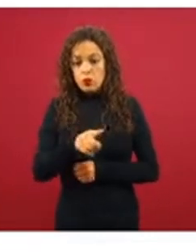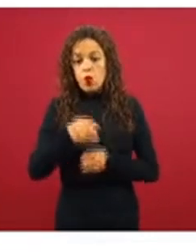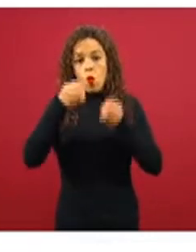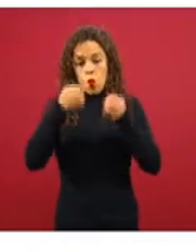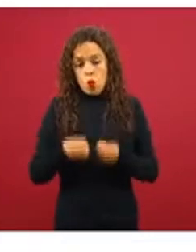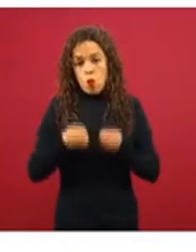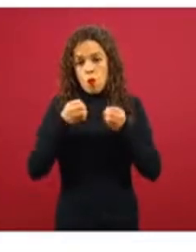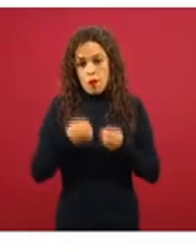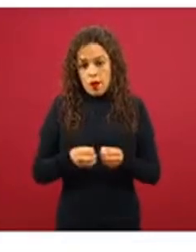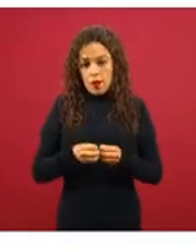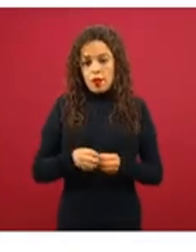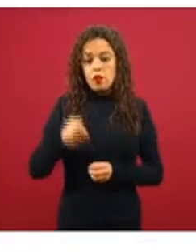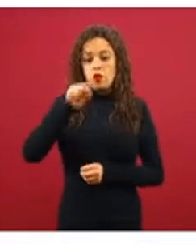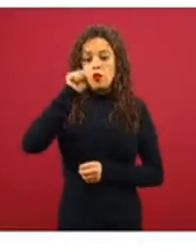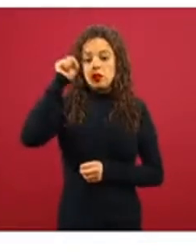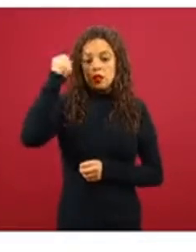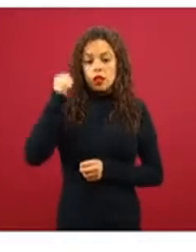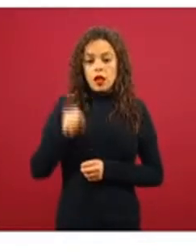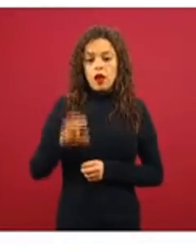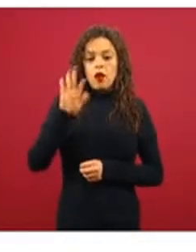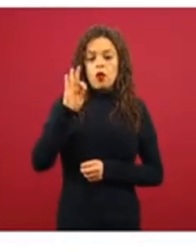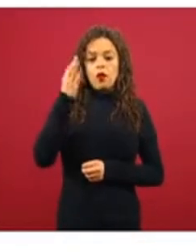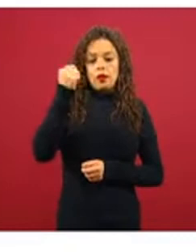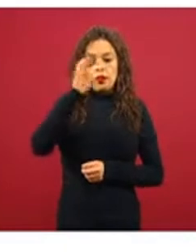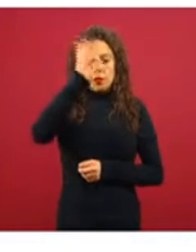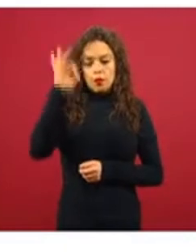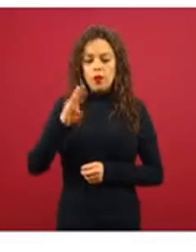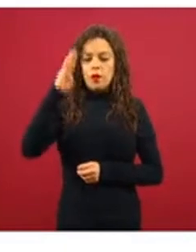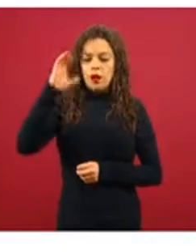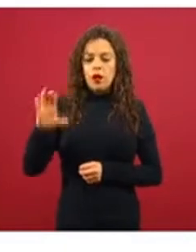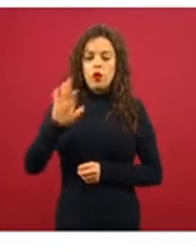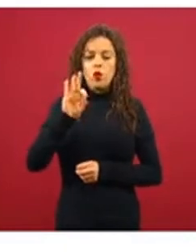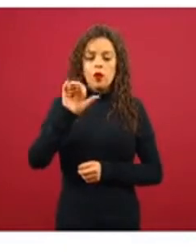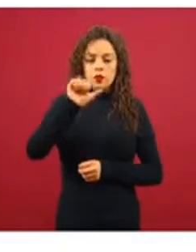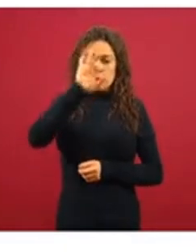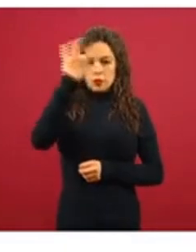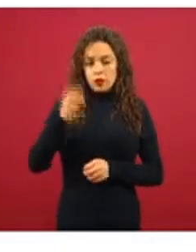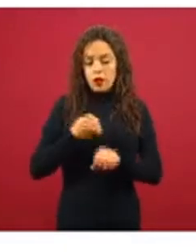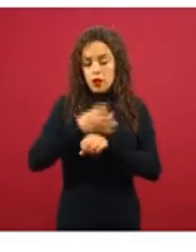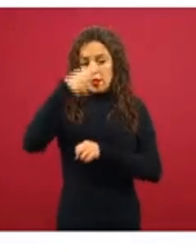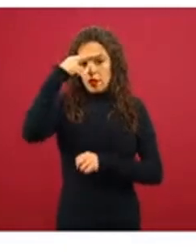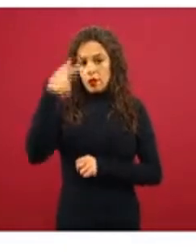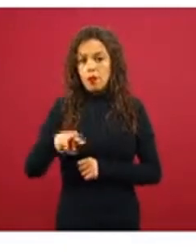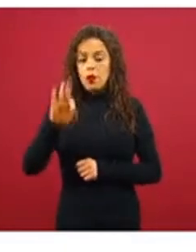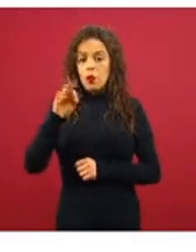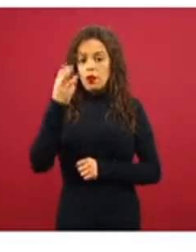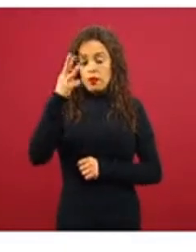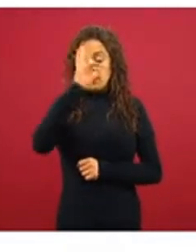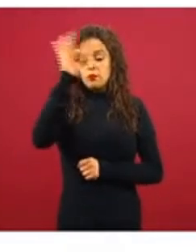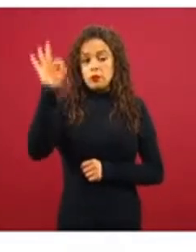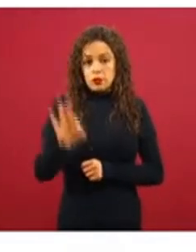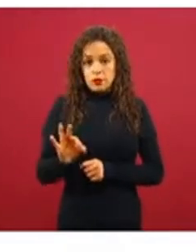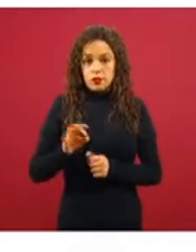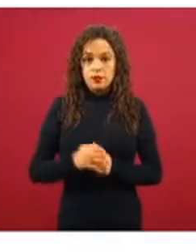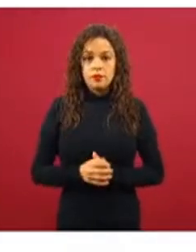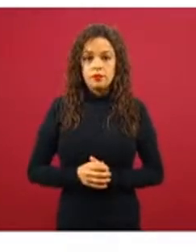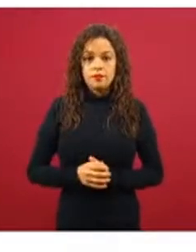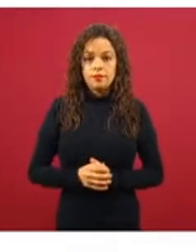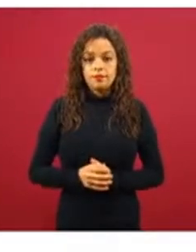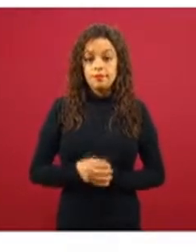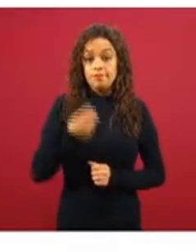Sinaloa 49%, Baja California 46% y el Estado de México con 43% serían las que tienen